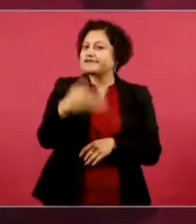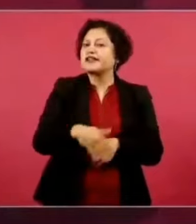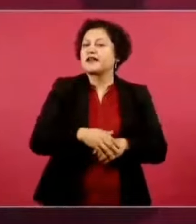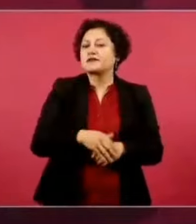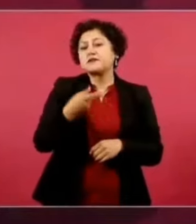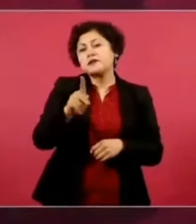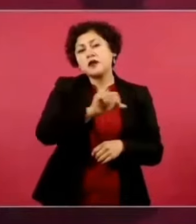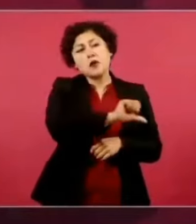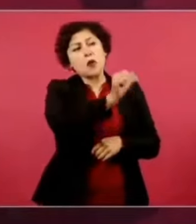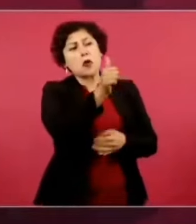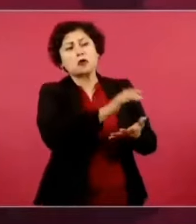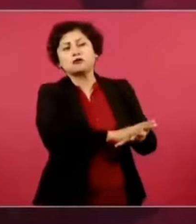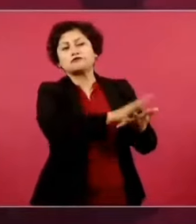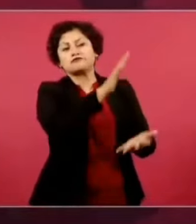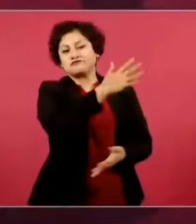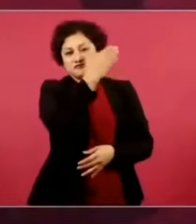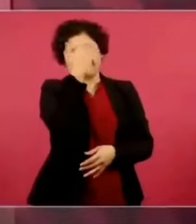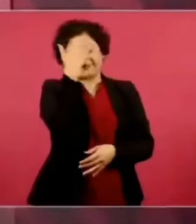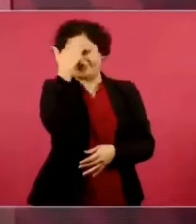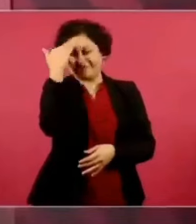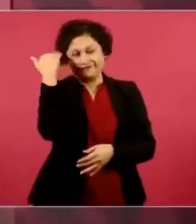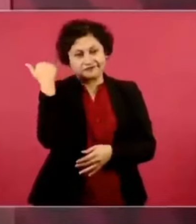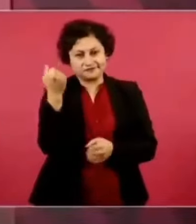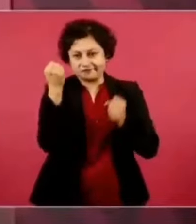no, no sabía